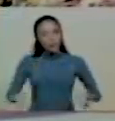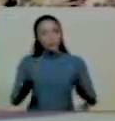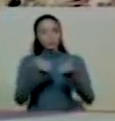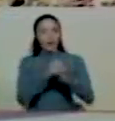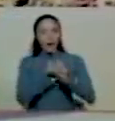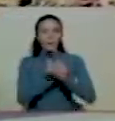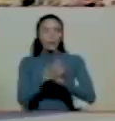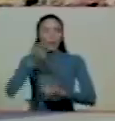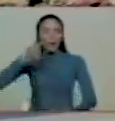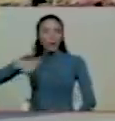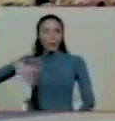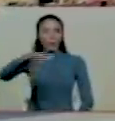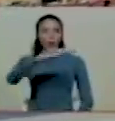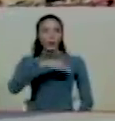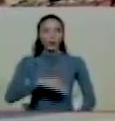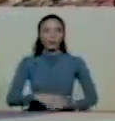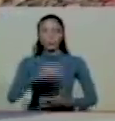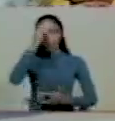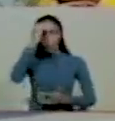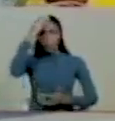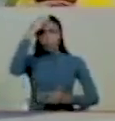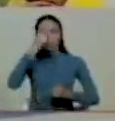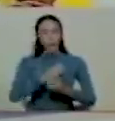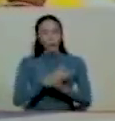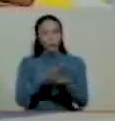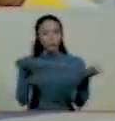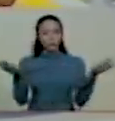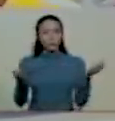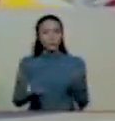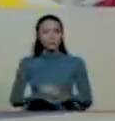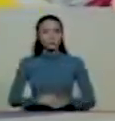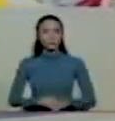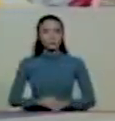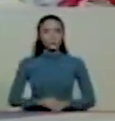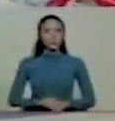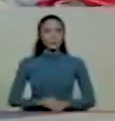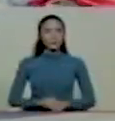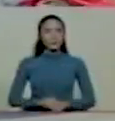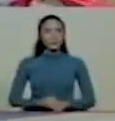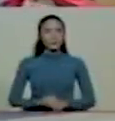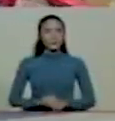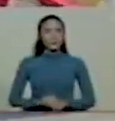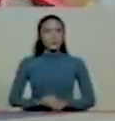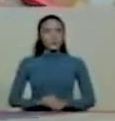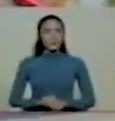pueblo, lleven sus conocimientos al pueblo.